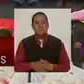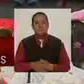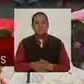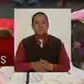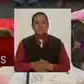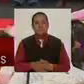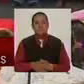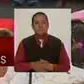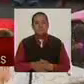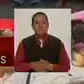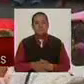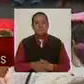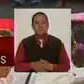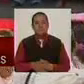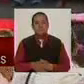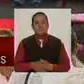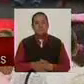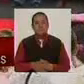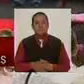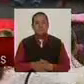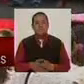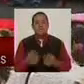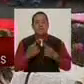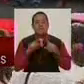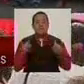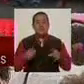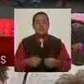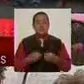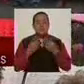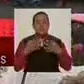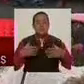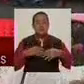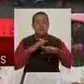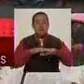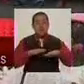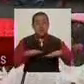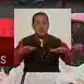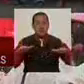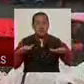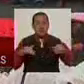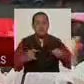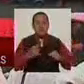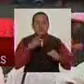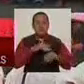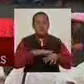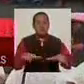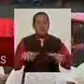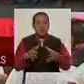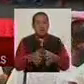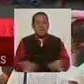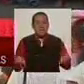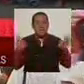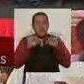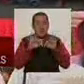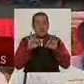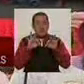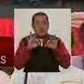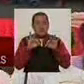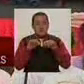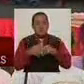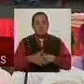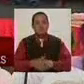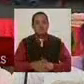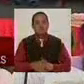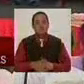Muneno. Pero si bien nuestros niños son sumamente importantes, hay